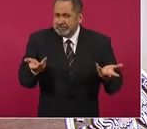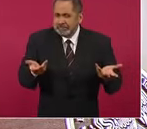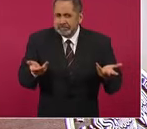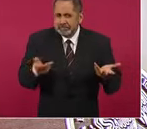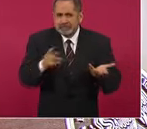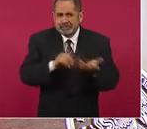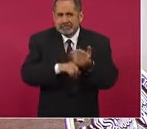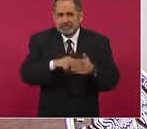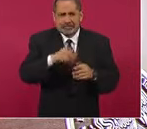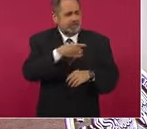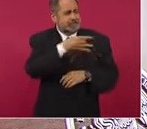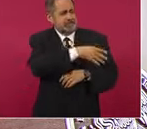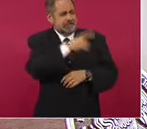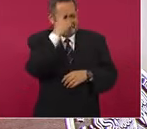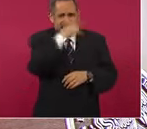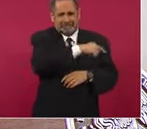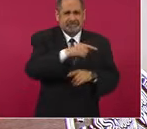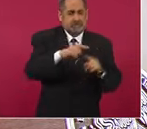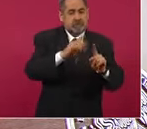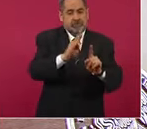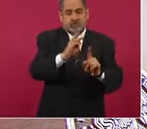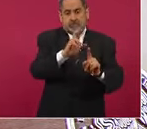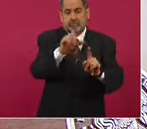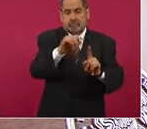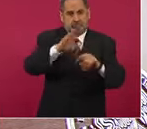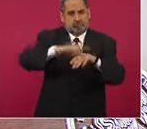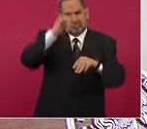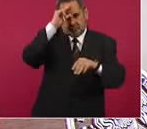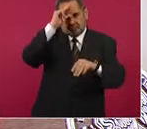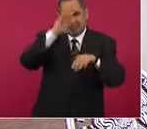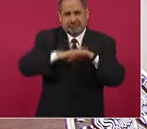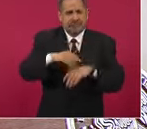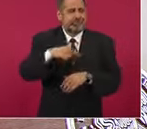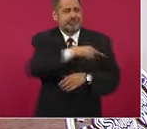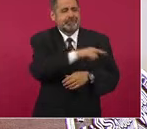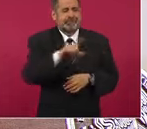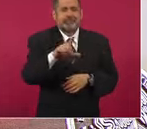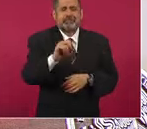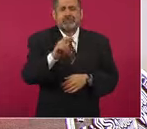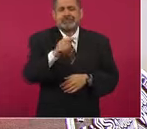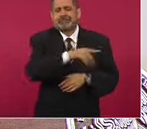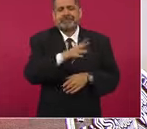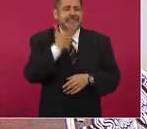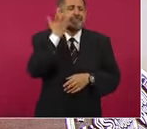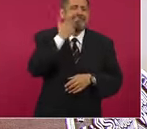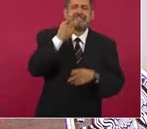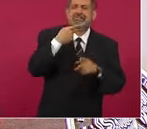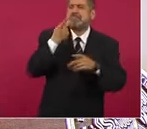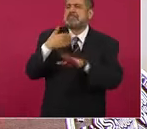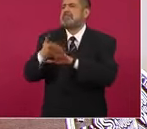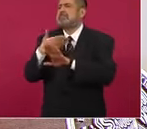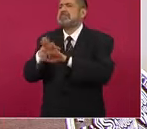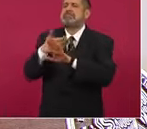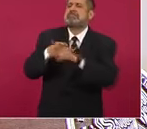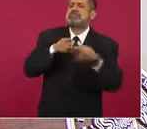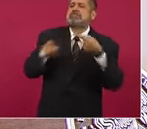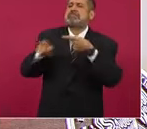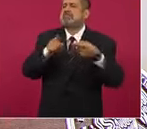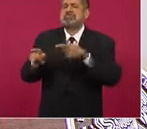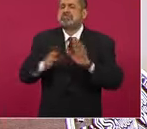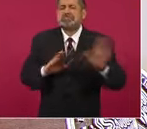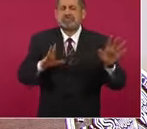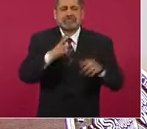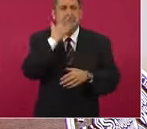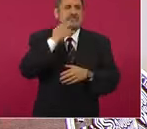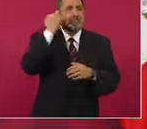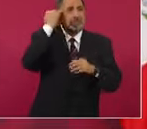más inteligente que lo de mola. Lo de mola, ya lo dije, que es golpeador, un mercenario, sin